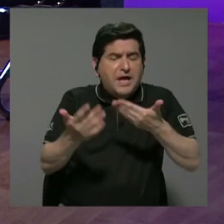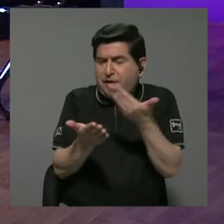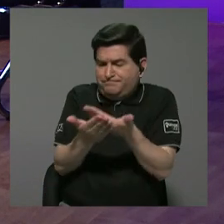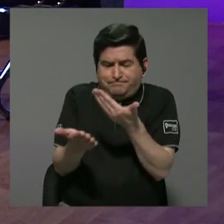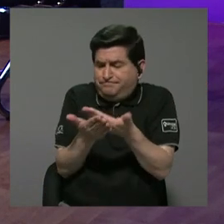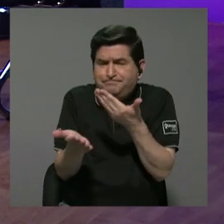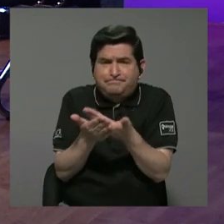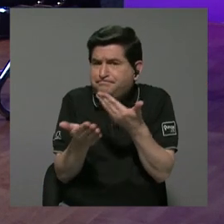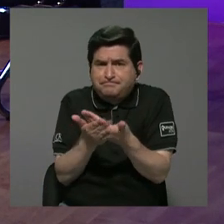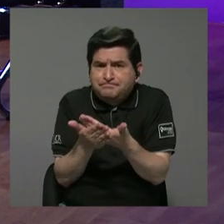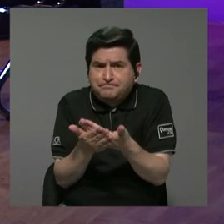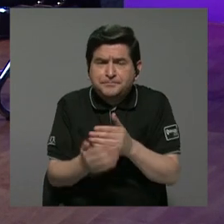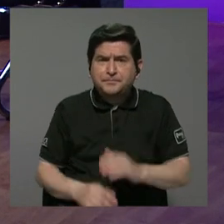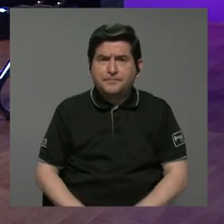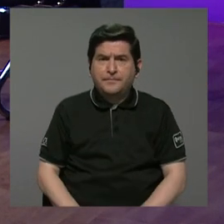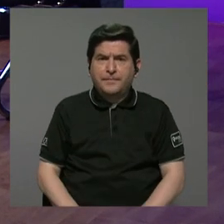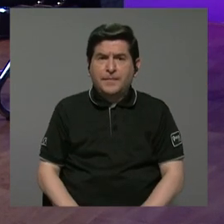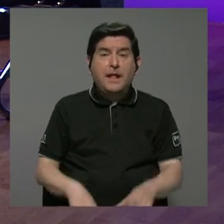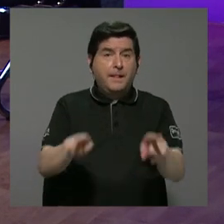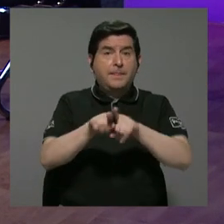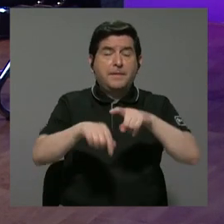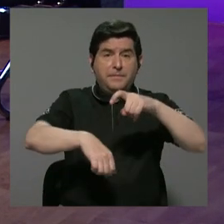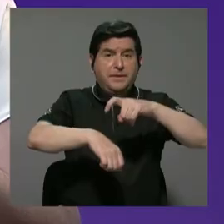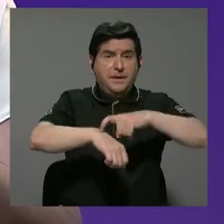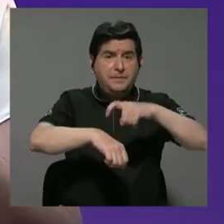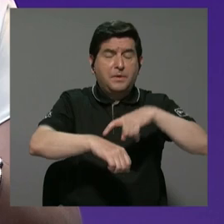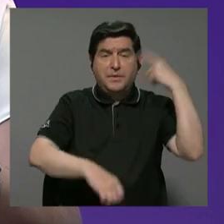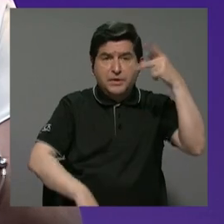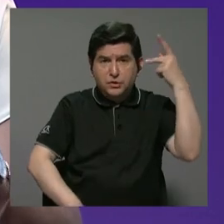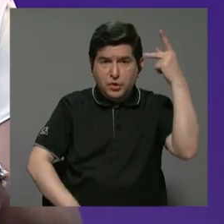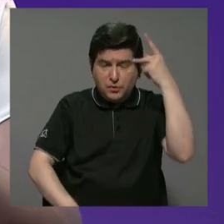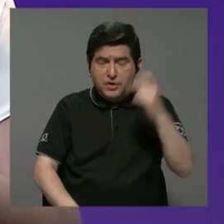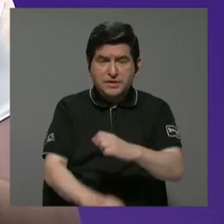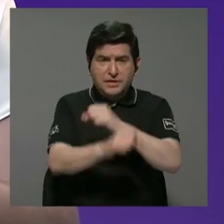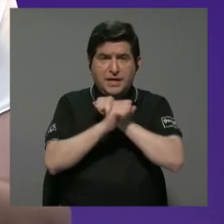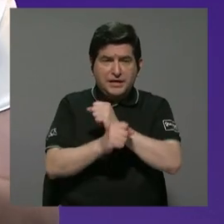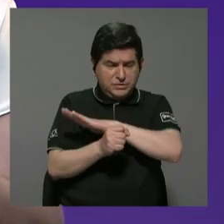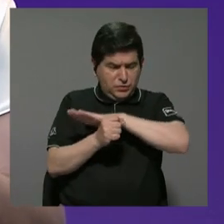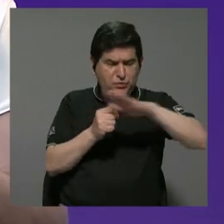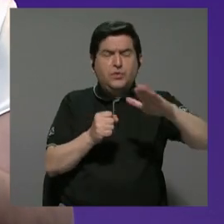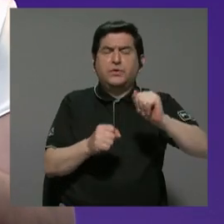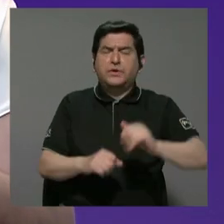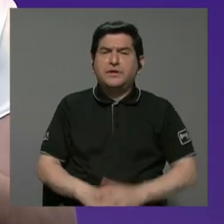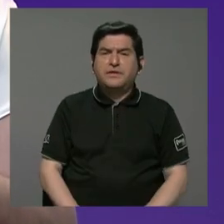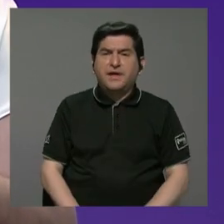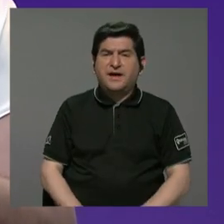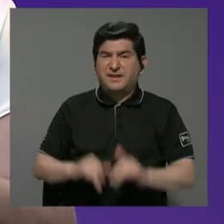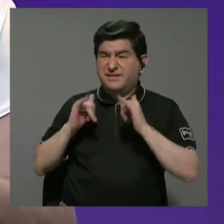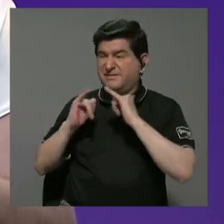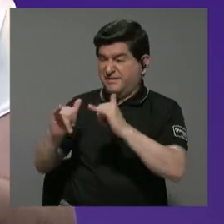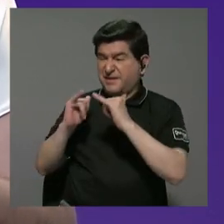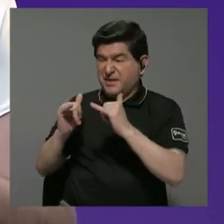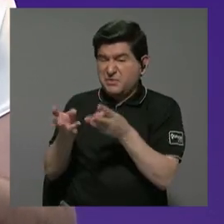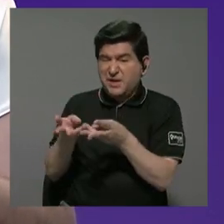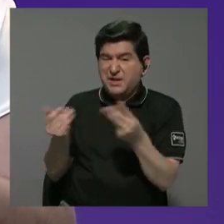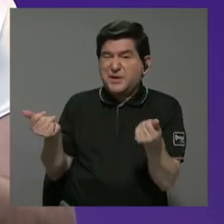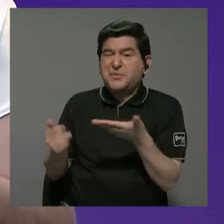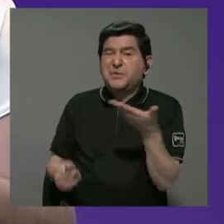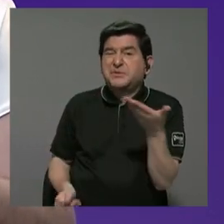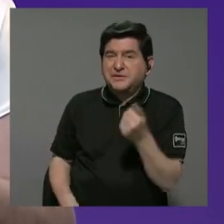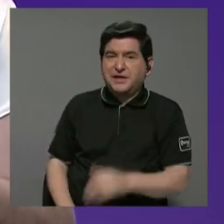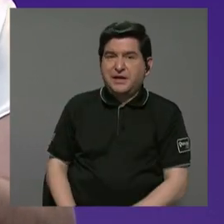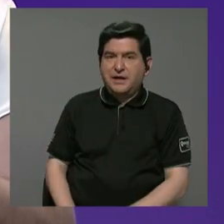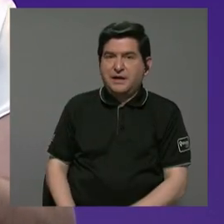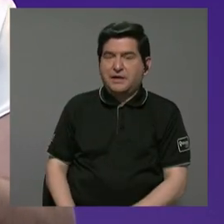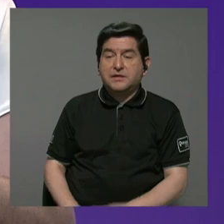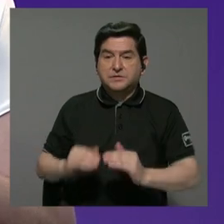demostrado, fue claro además cuando se han planteado políticas de seguridad integrales, que la desigualdad es lo que genera cada día